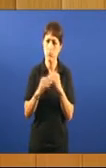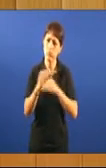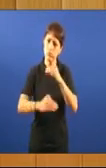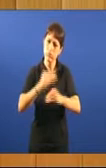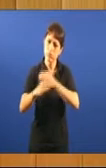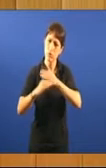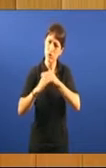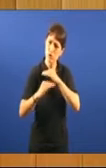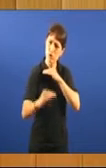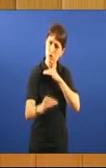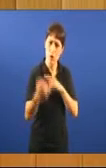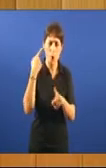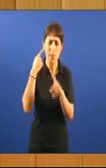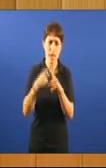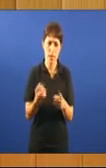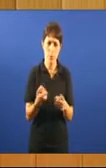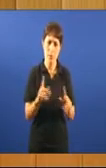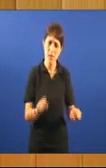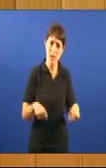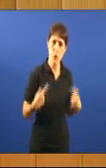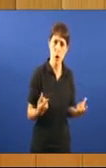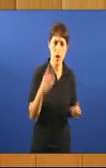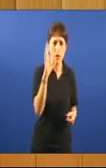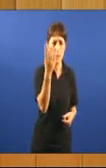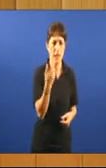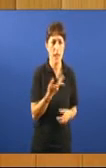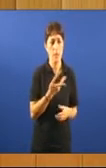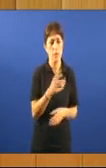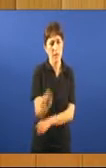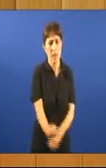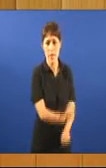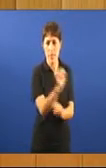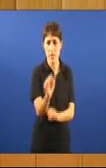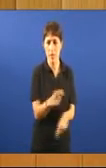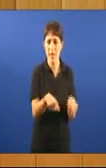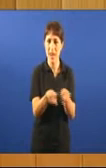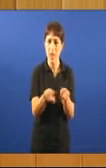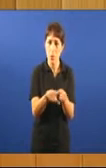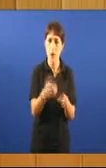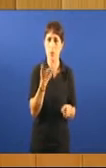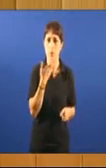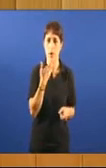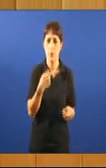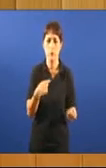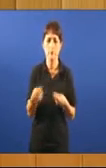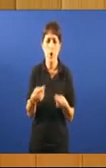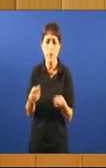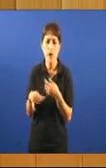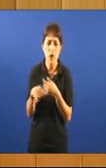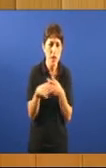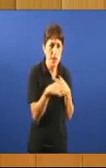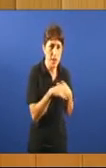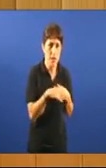conservar a natureza, contribuindo á calidade alimentar, a manter un rico e variado comercio de proximidade. Pero para